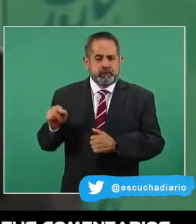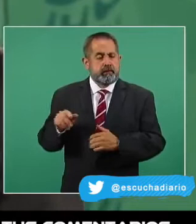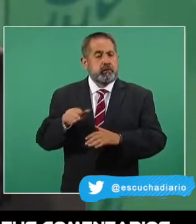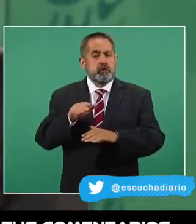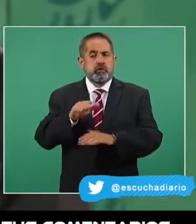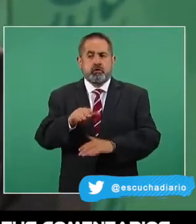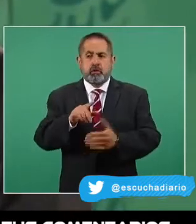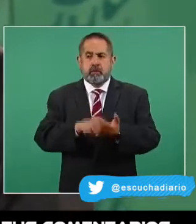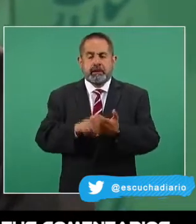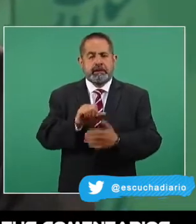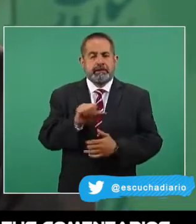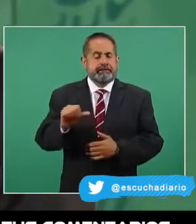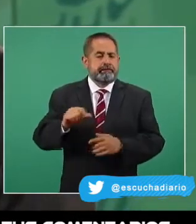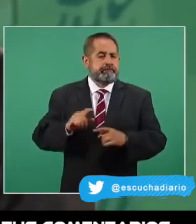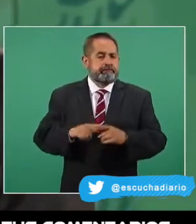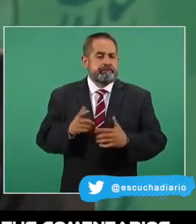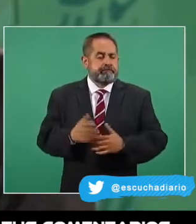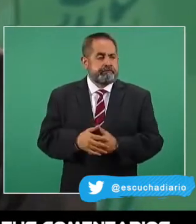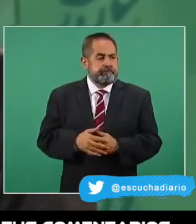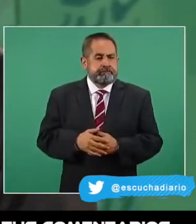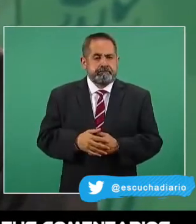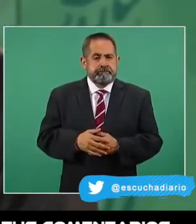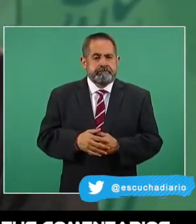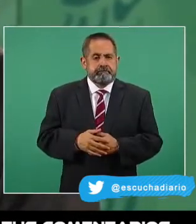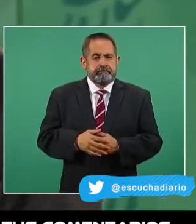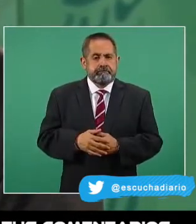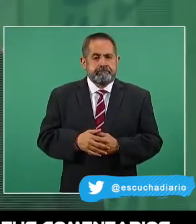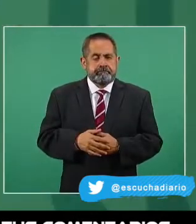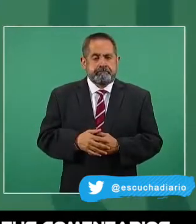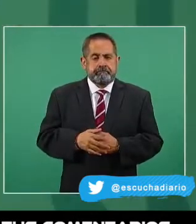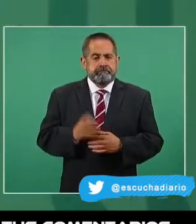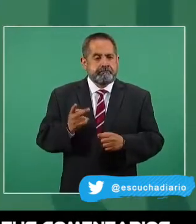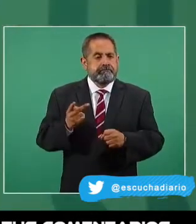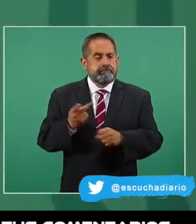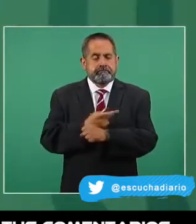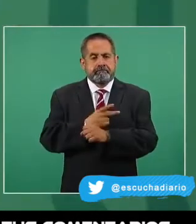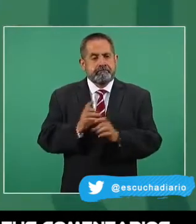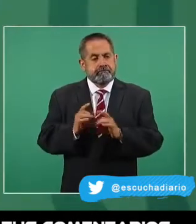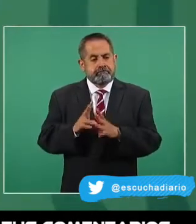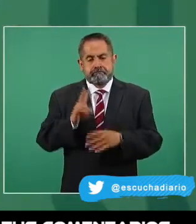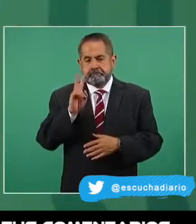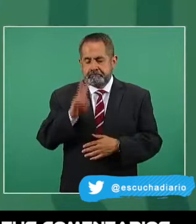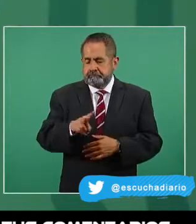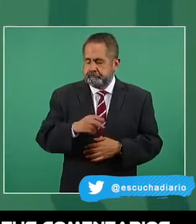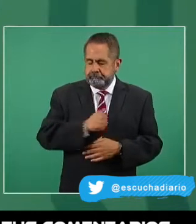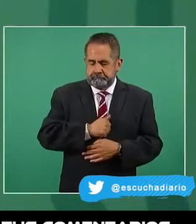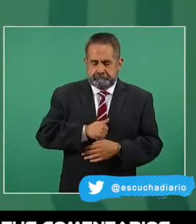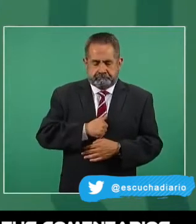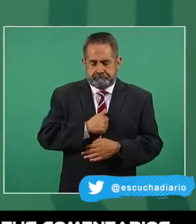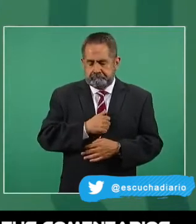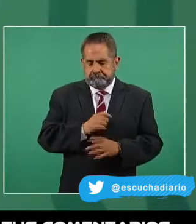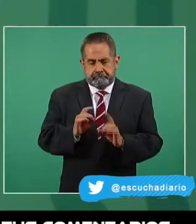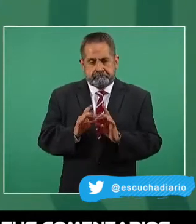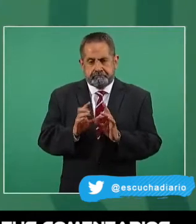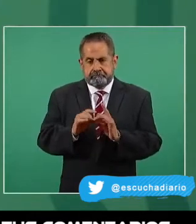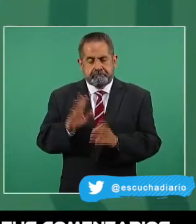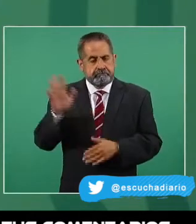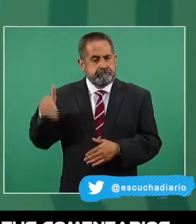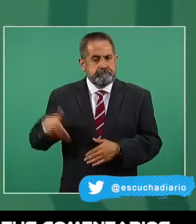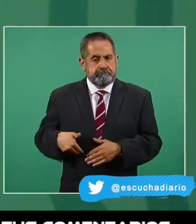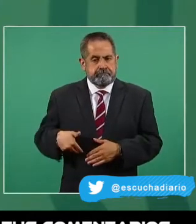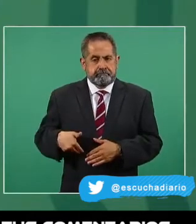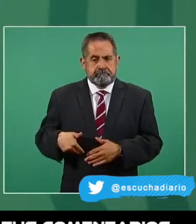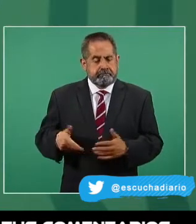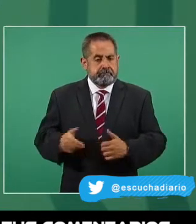Es necesario que se deslinden responsabilidades de los inmiscuidos, incluyendo las empresas que construyeron la obra. También en un